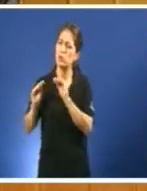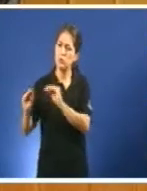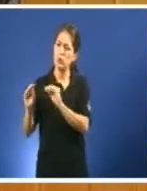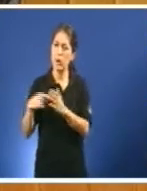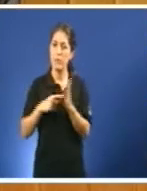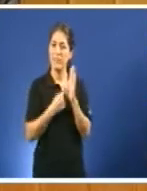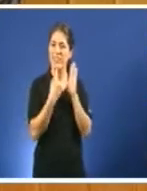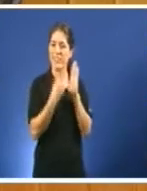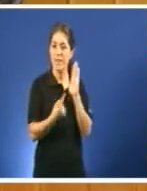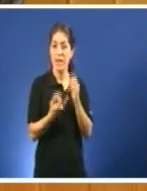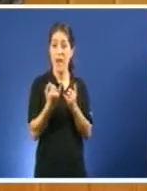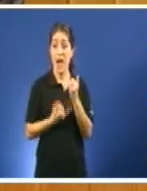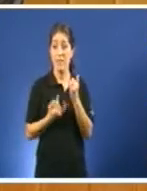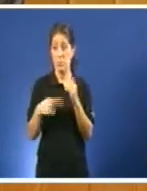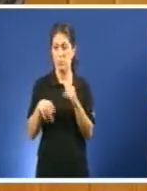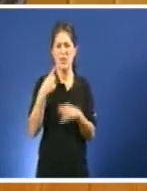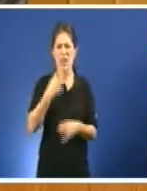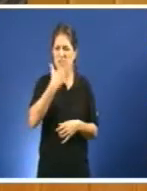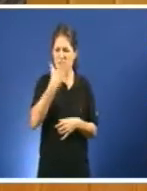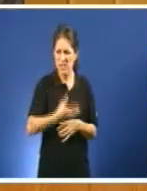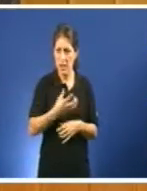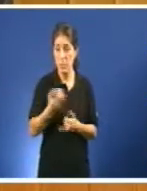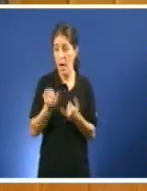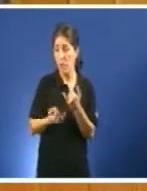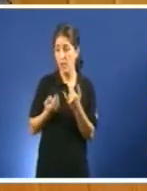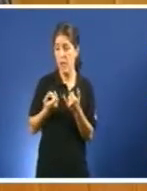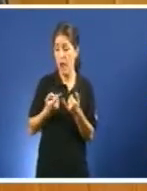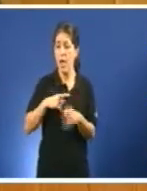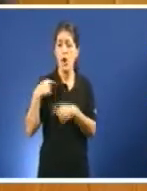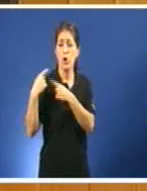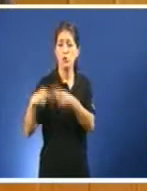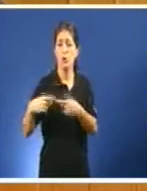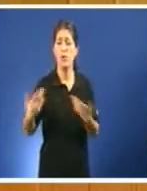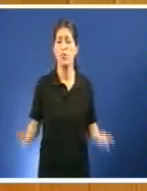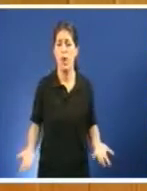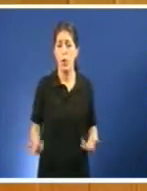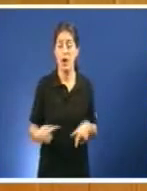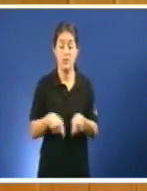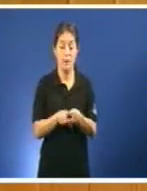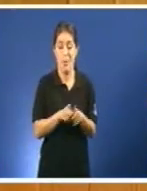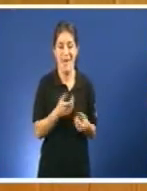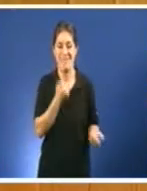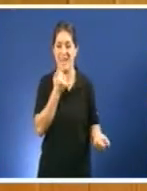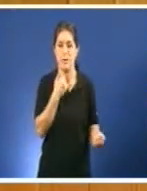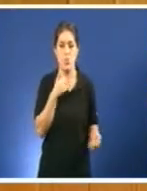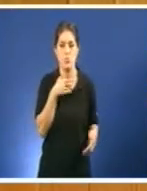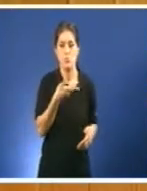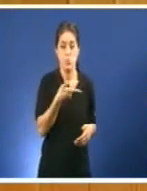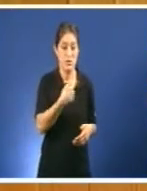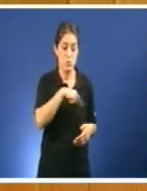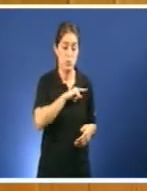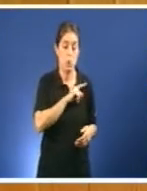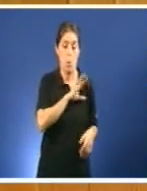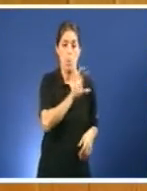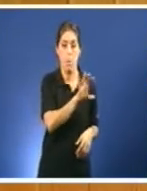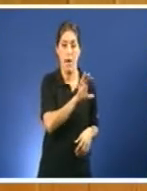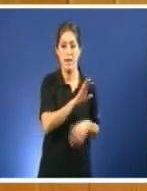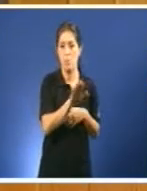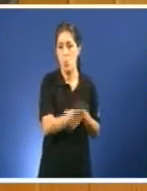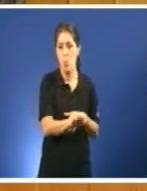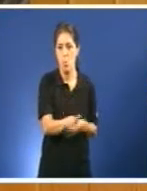presunto rigor está provocando, como xa lle teño dito, o rigor mortis para o noso país.